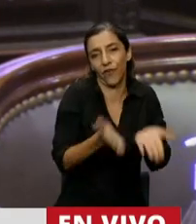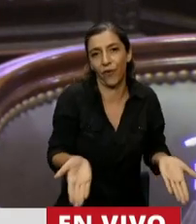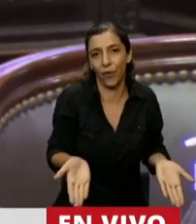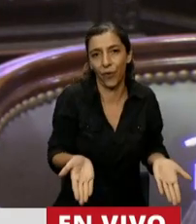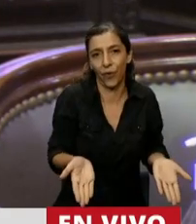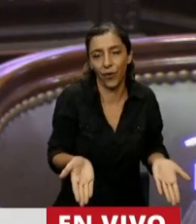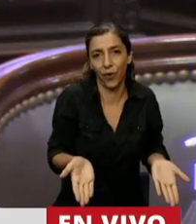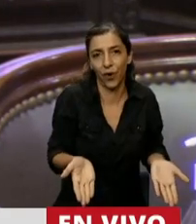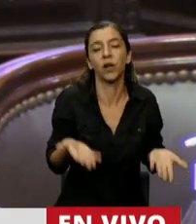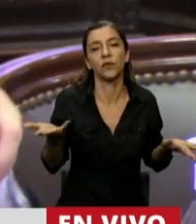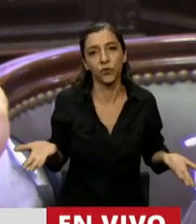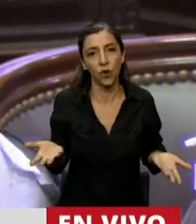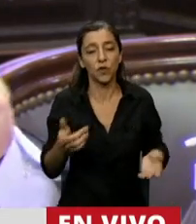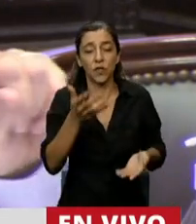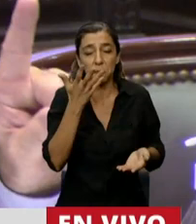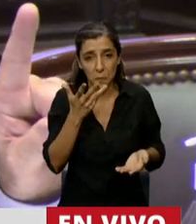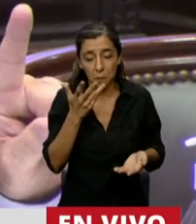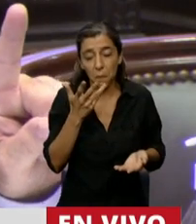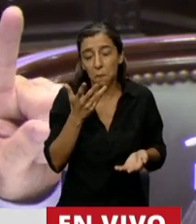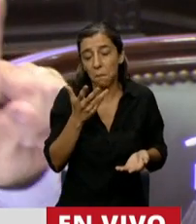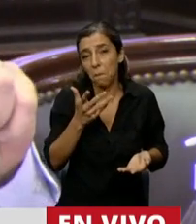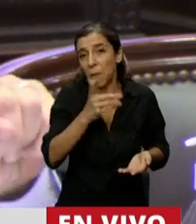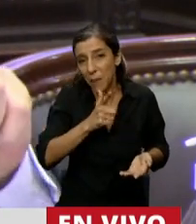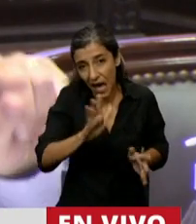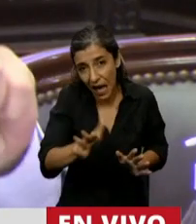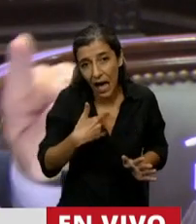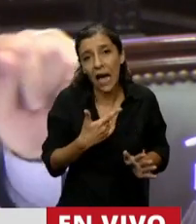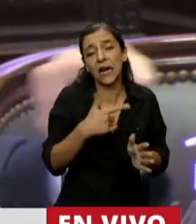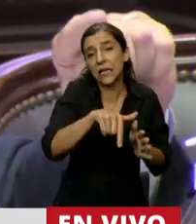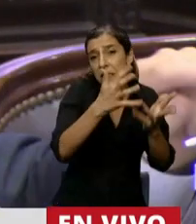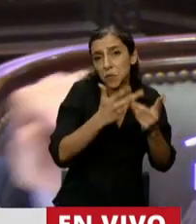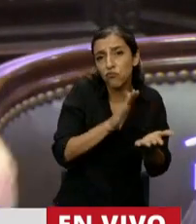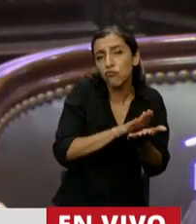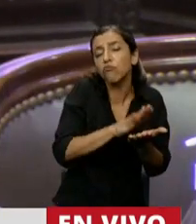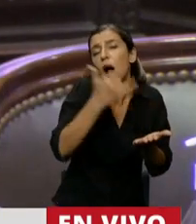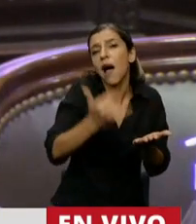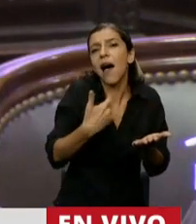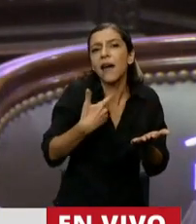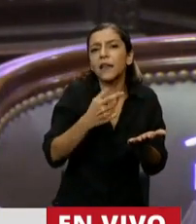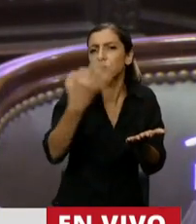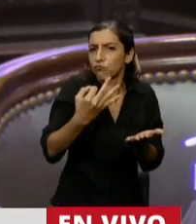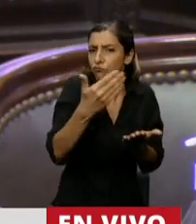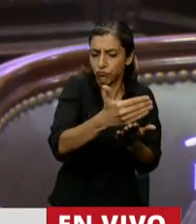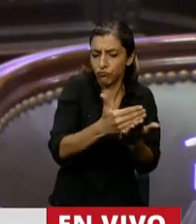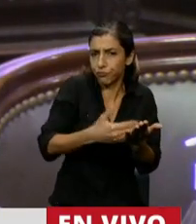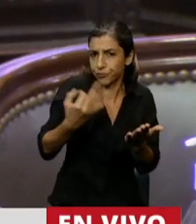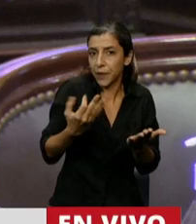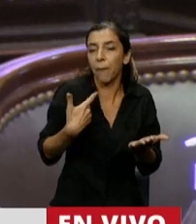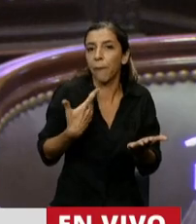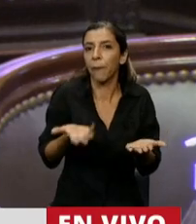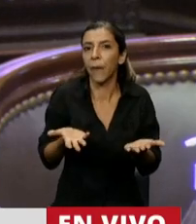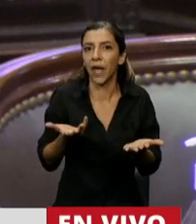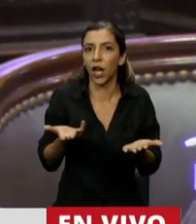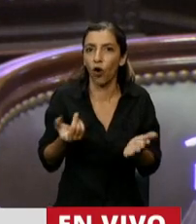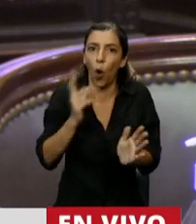discusión tiene las condiciones, no las mejores, porque si el país continúa en esta recesión en la que estamos, la verdad que nuestros jubilados la van a pasar muy